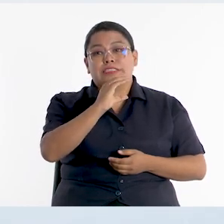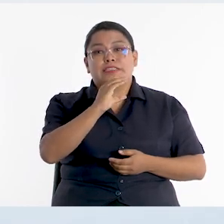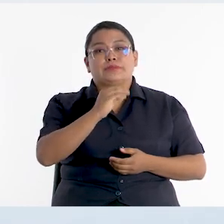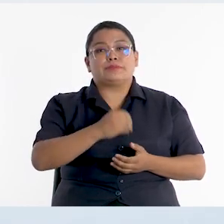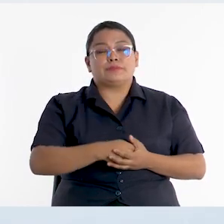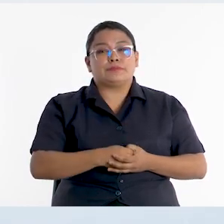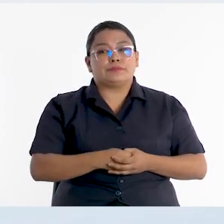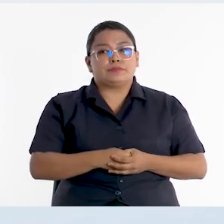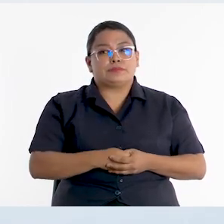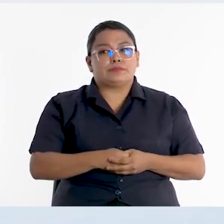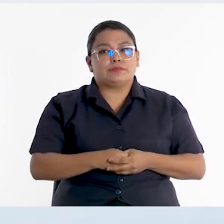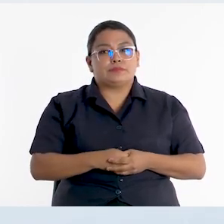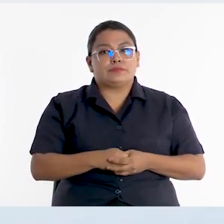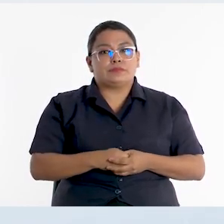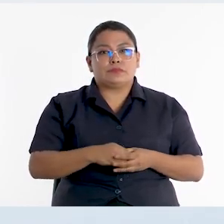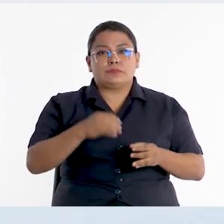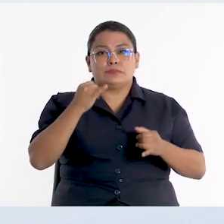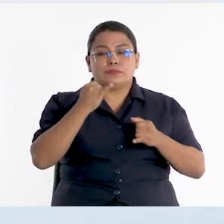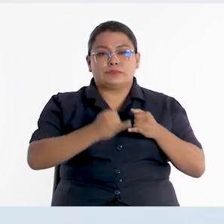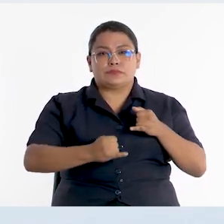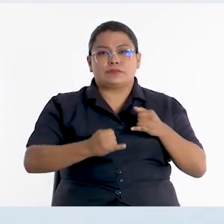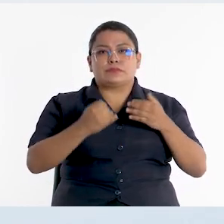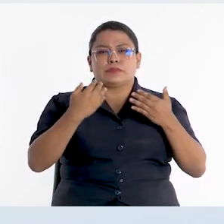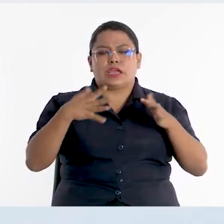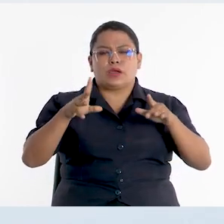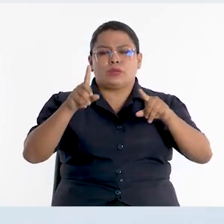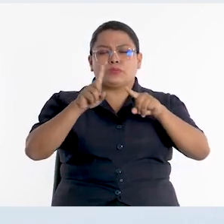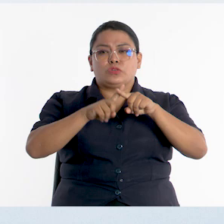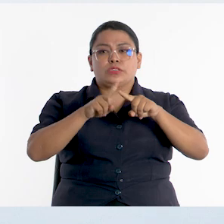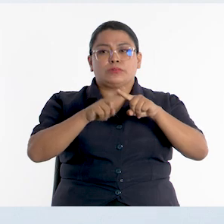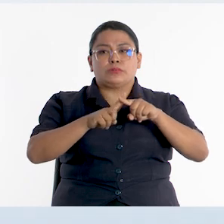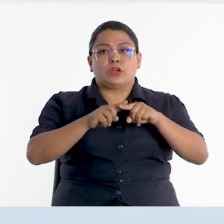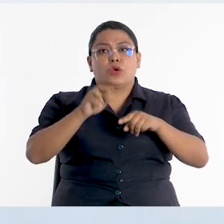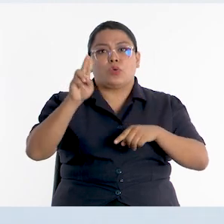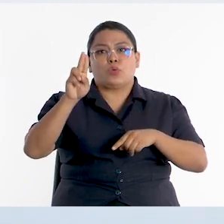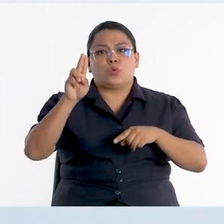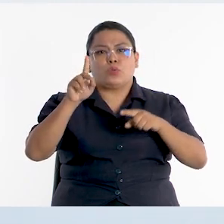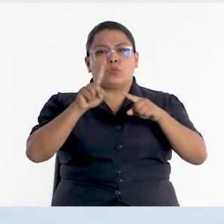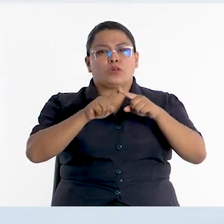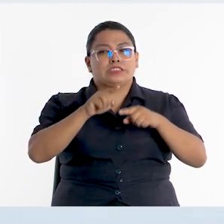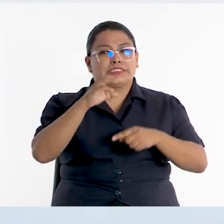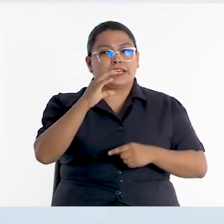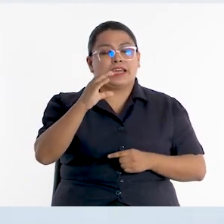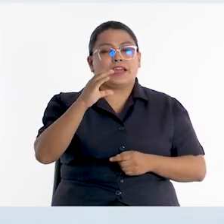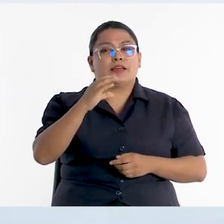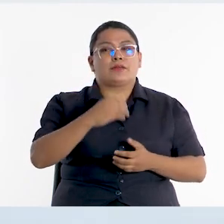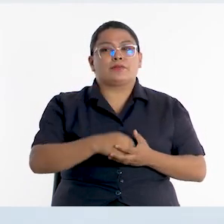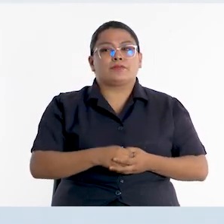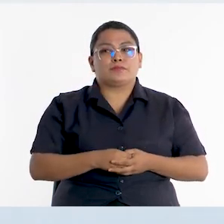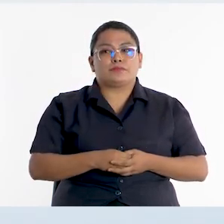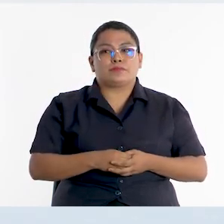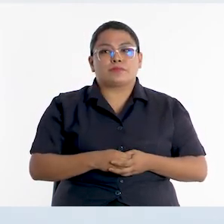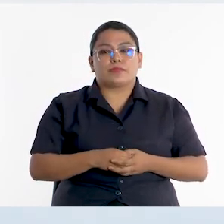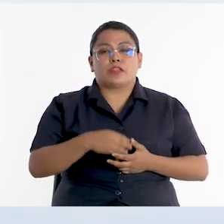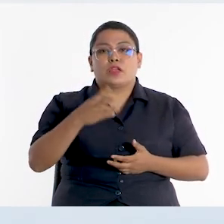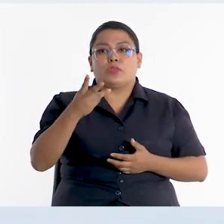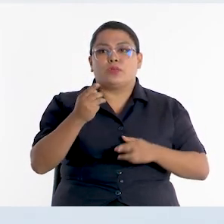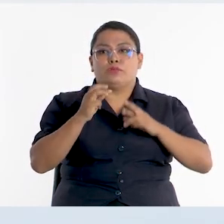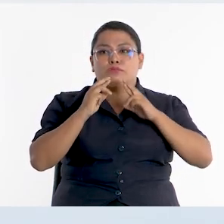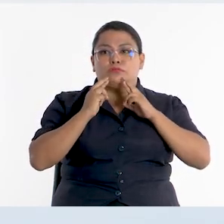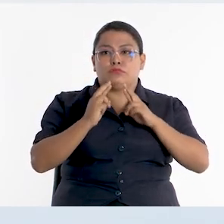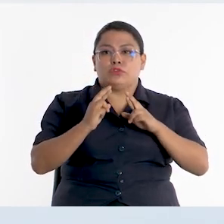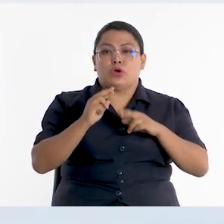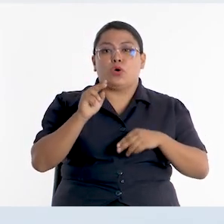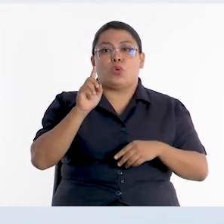la posición de las centenas. Finalmente, cuando multiplicamos unidades por centenas, el